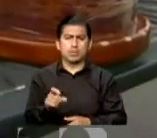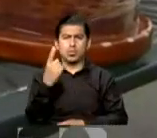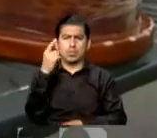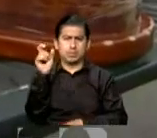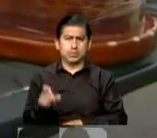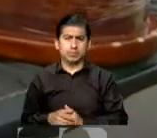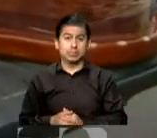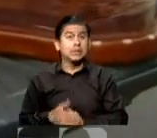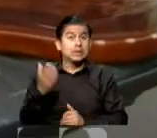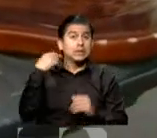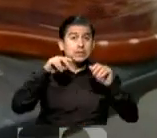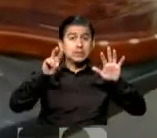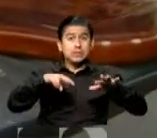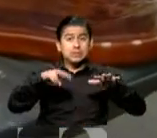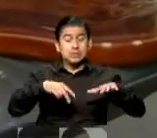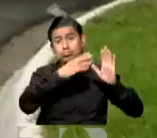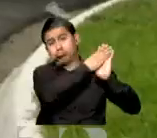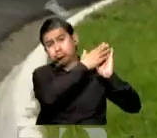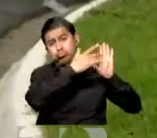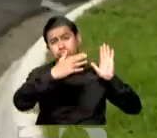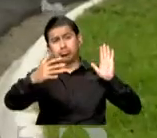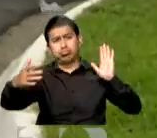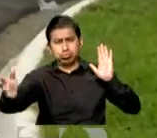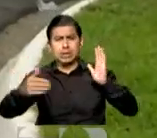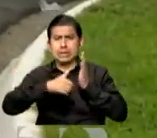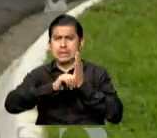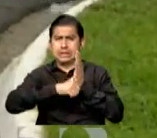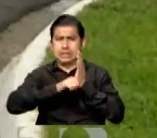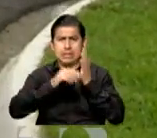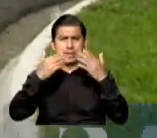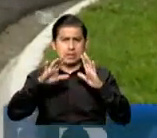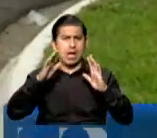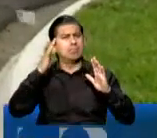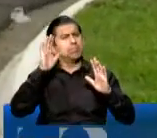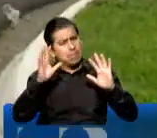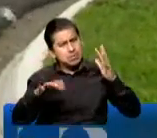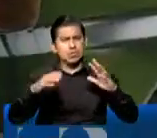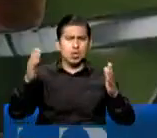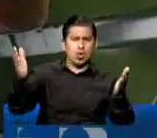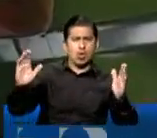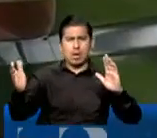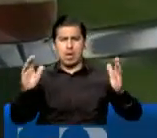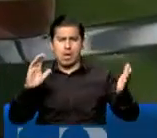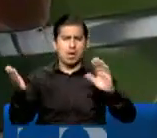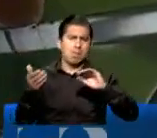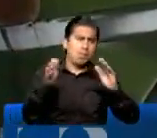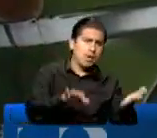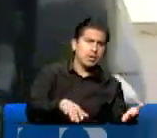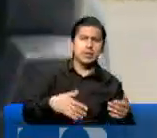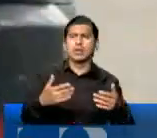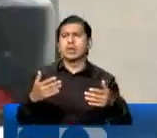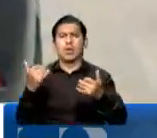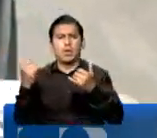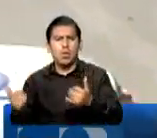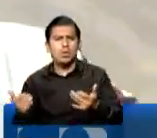Después de 7 meses de enfrentar esta pandemia, el registro civil ya cuenta con un comparativo sobre el número de defunciones